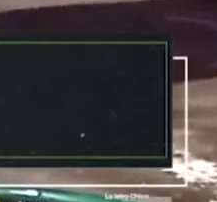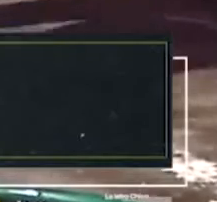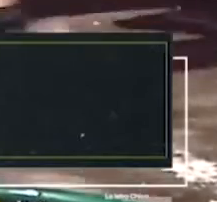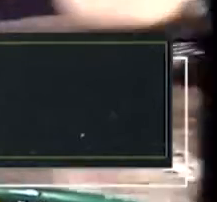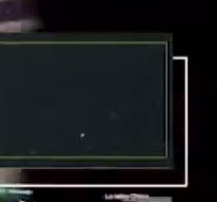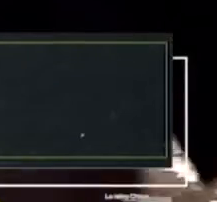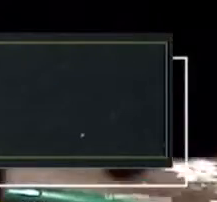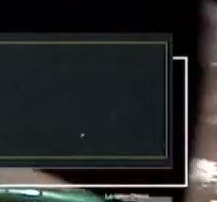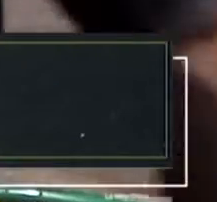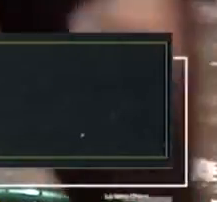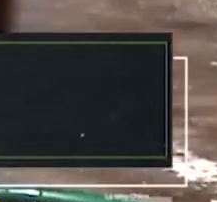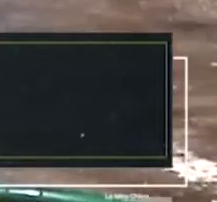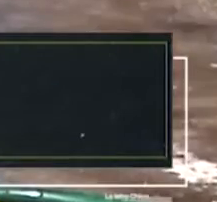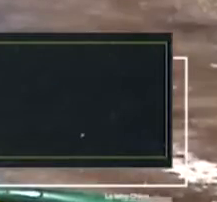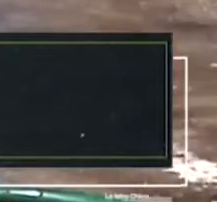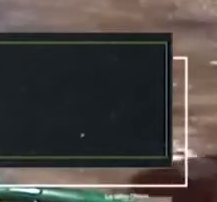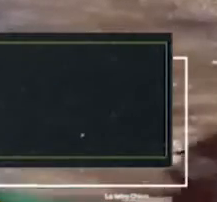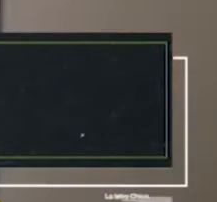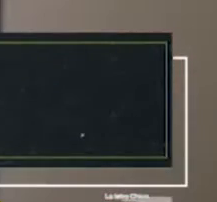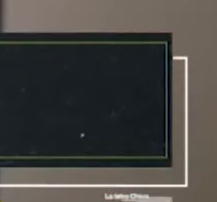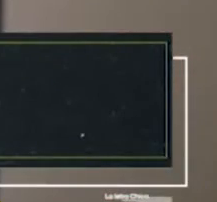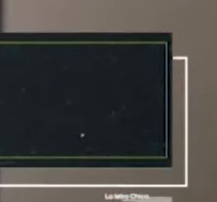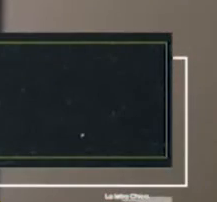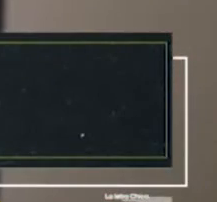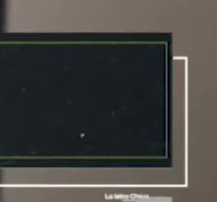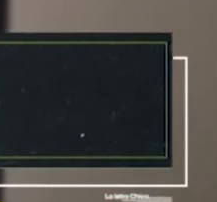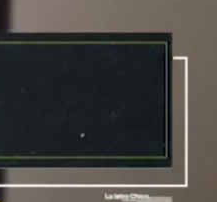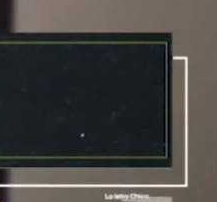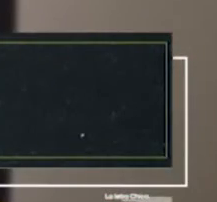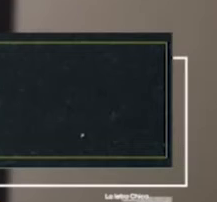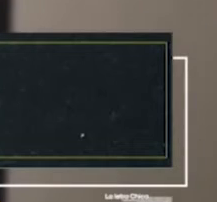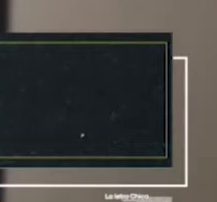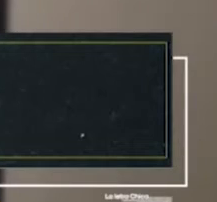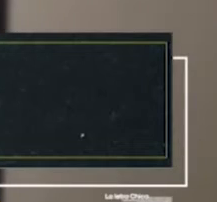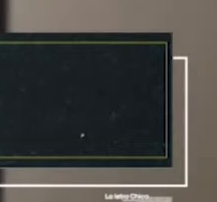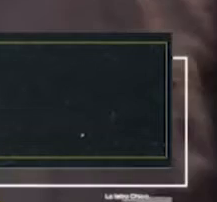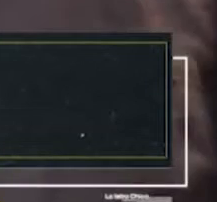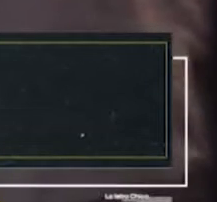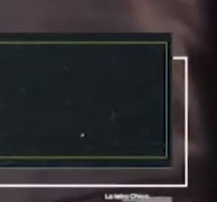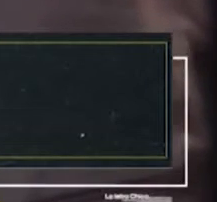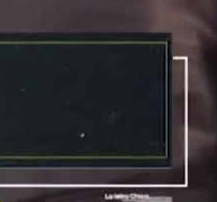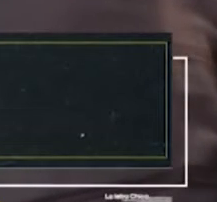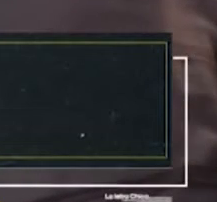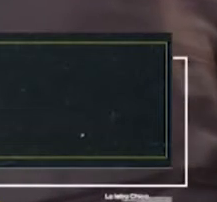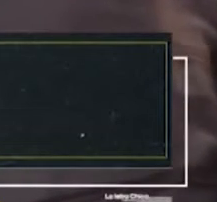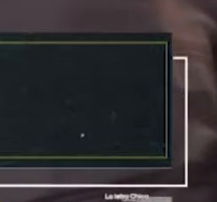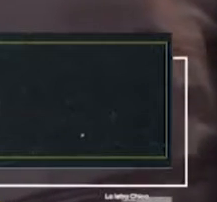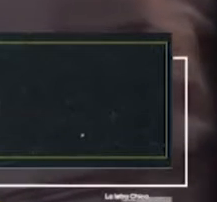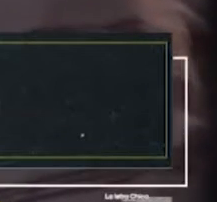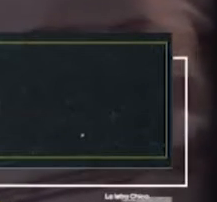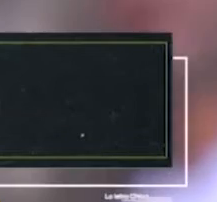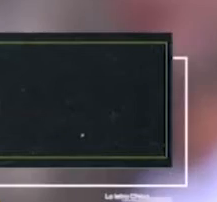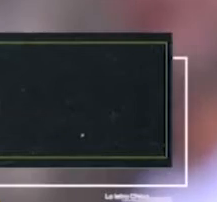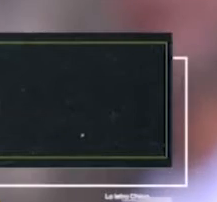lleno la mesa de los que me acechan, los tigres raros, los dementes, esos los habilitados, para regar mi sangre,